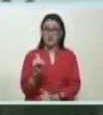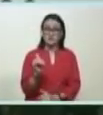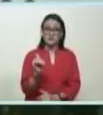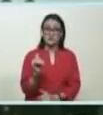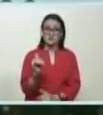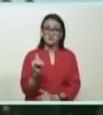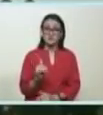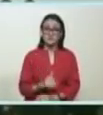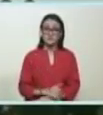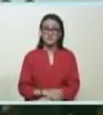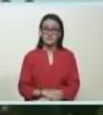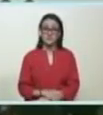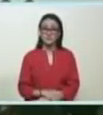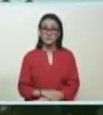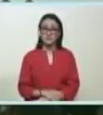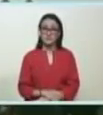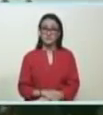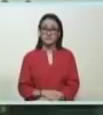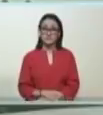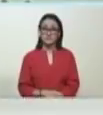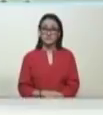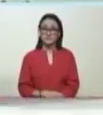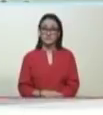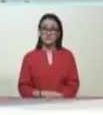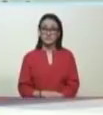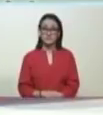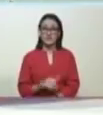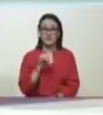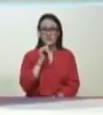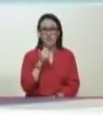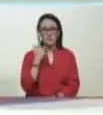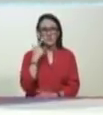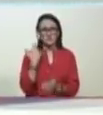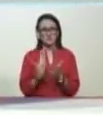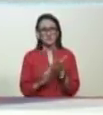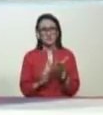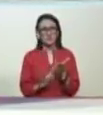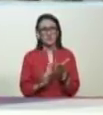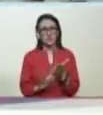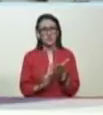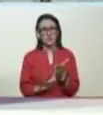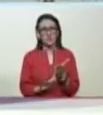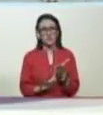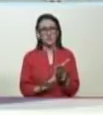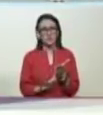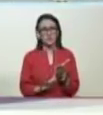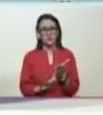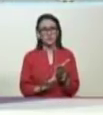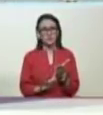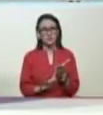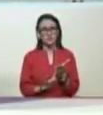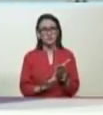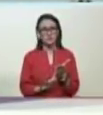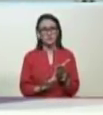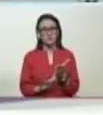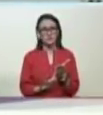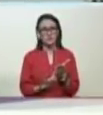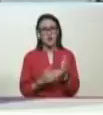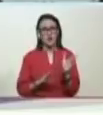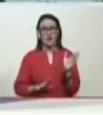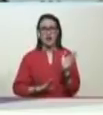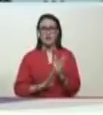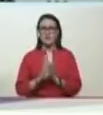sus informes dejan el testimonio de los avances